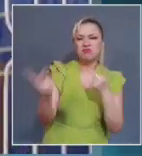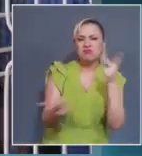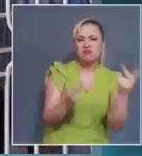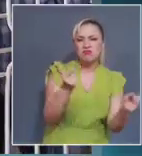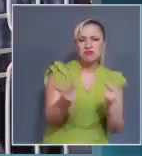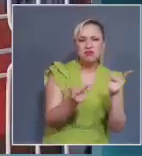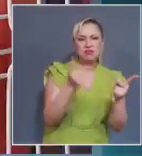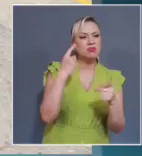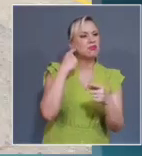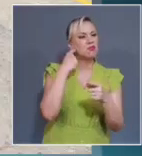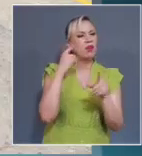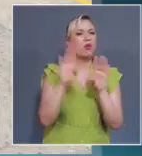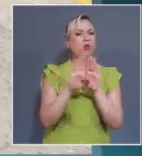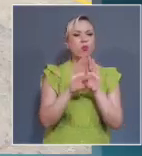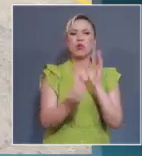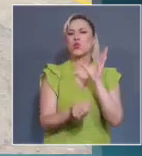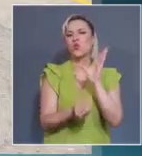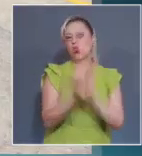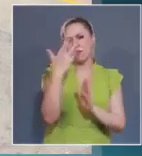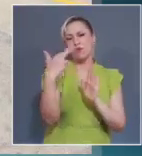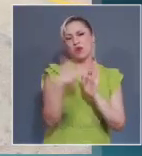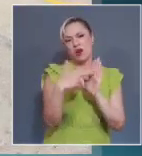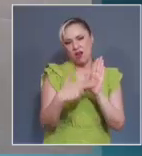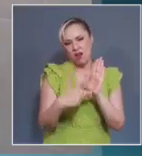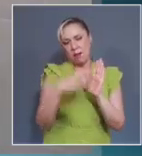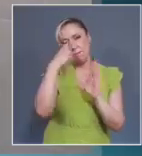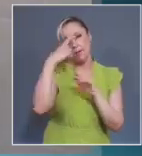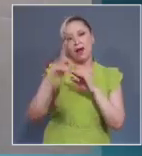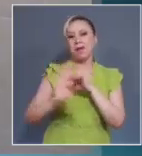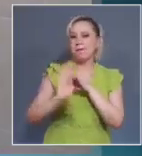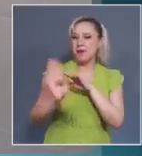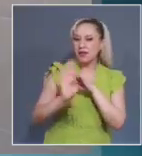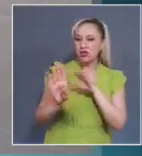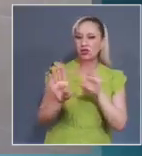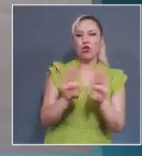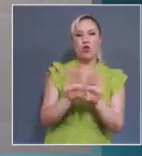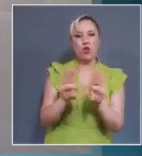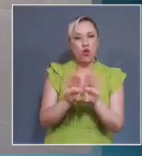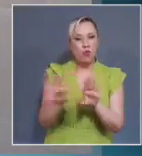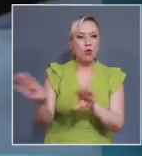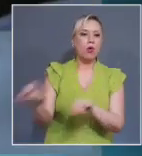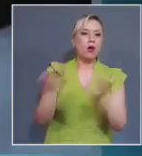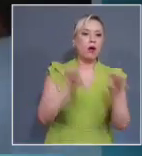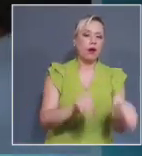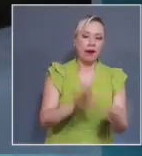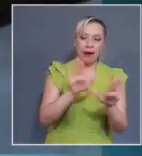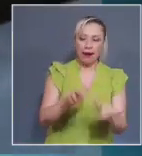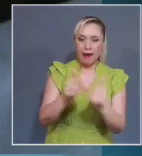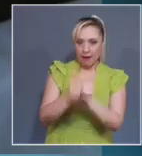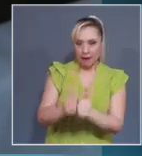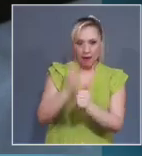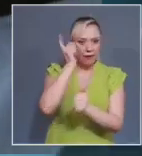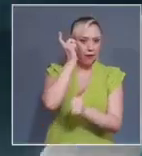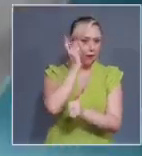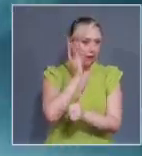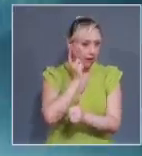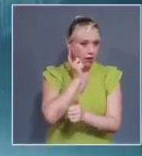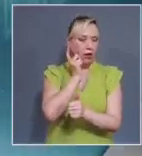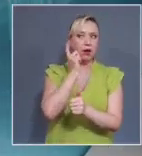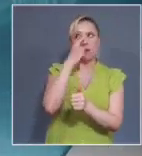para el funcionamiento de las estaciones migratorias y estancias provisionales, ello con el fin de evitar nuevas